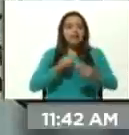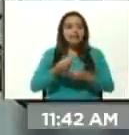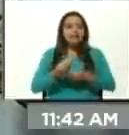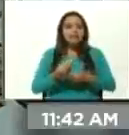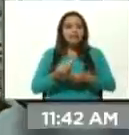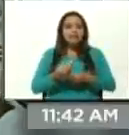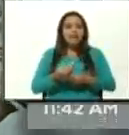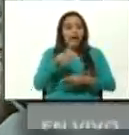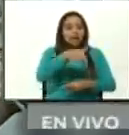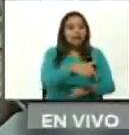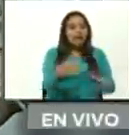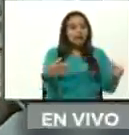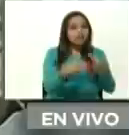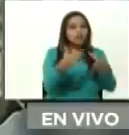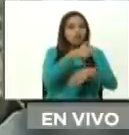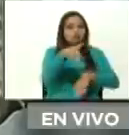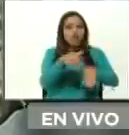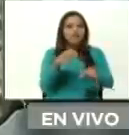jurisdicción nacional.